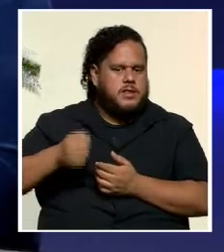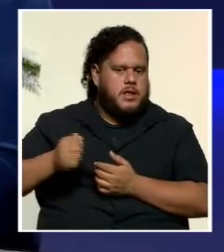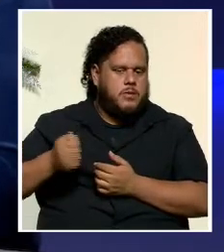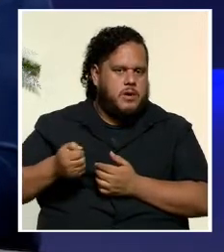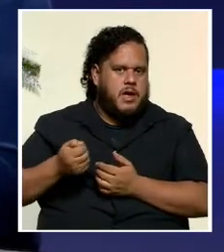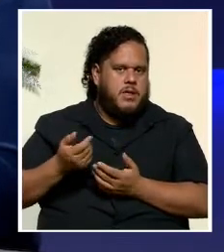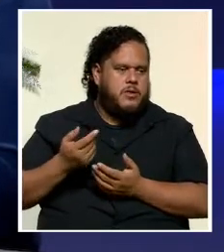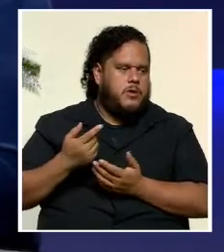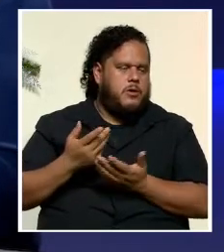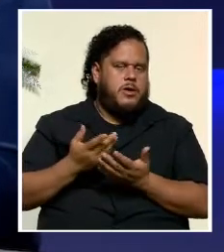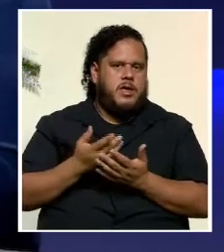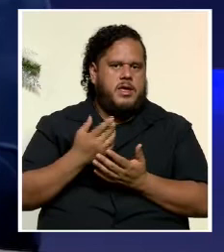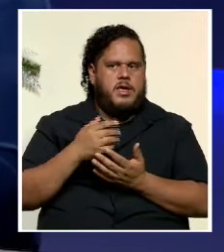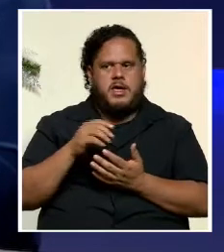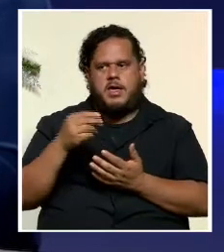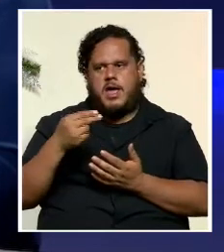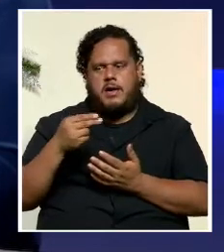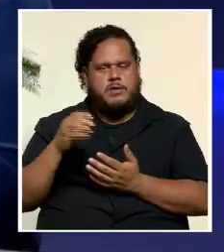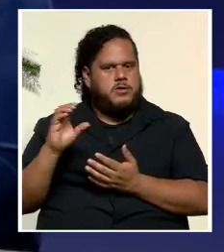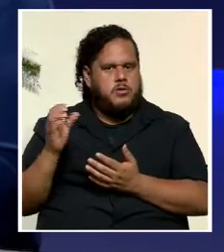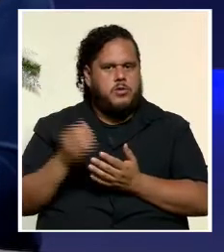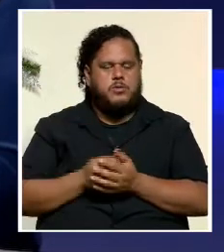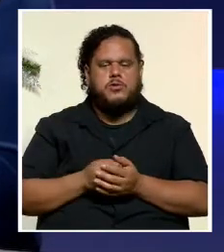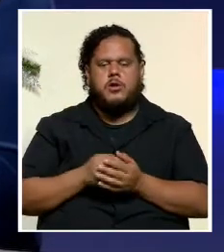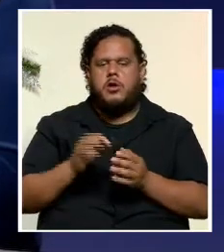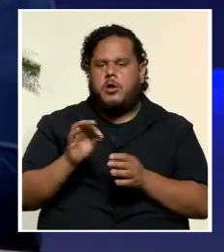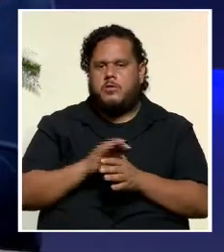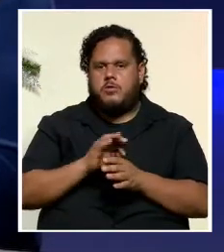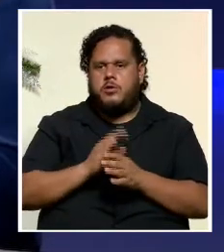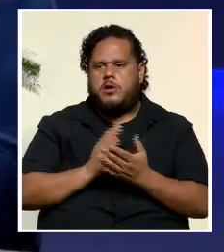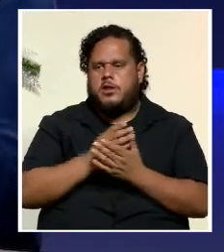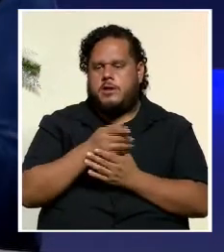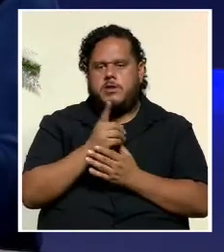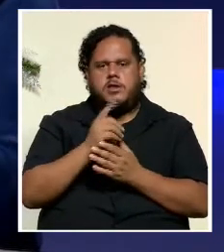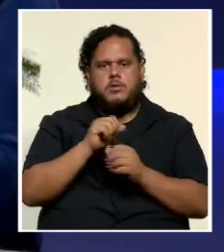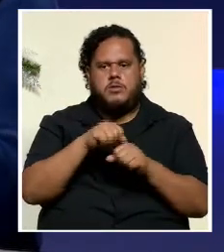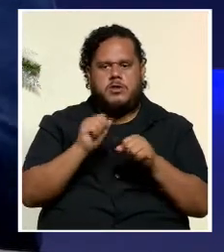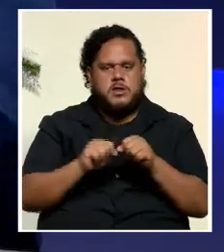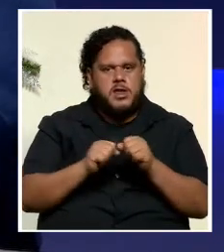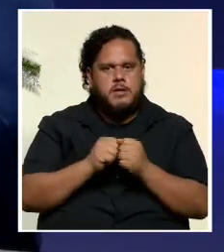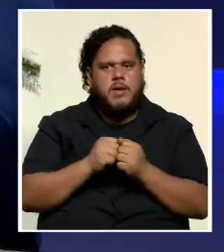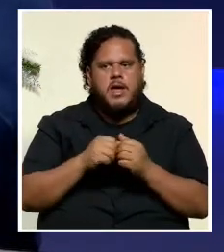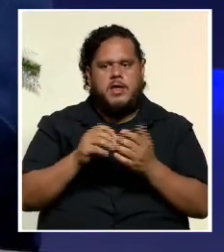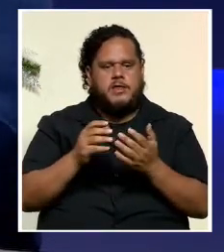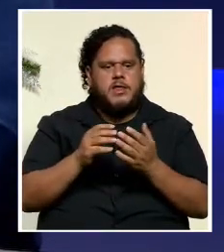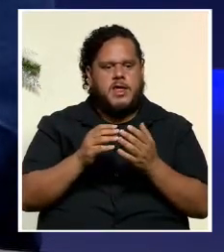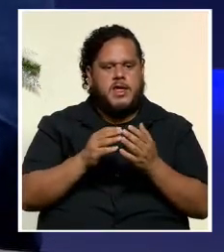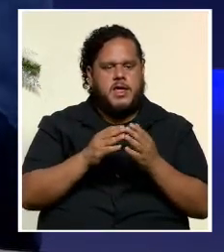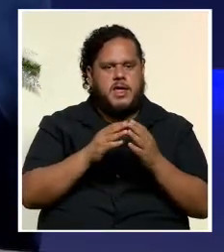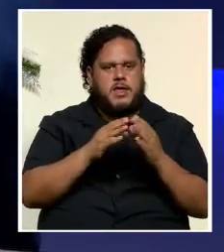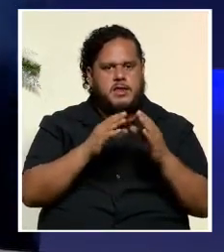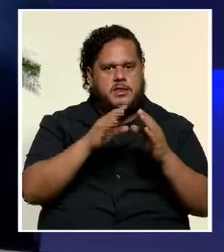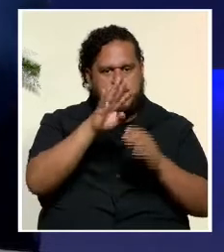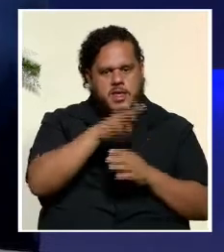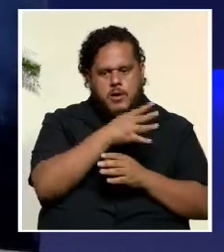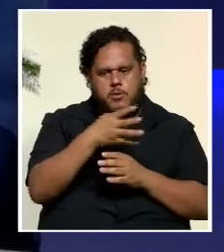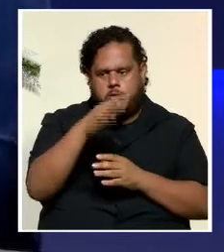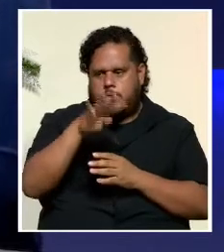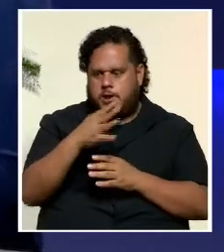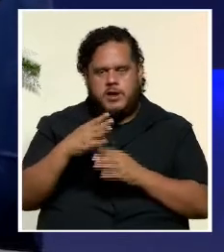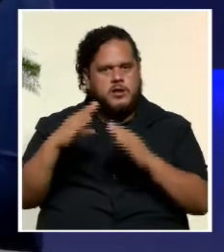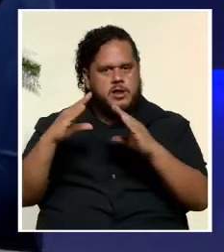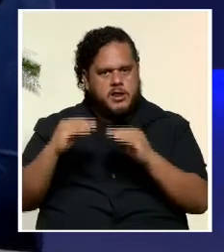de amparo y habeas corpus, ¿verdad? Funciona a través de un sistema de turnos ordinarios y extraordinarios. El de la noche, digamos,